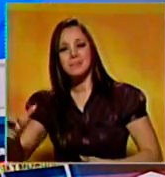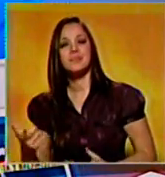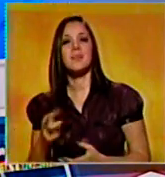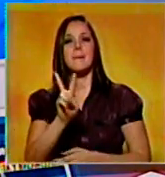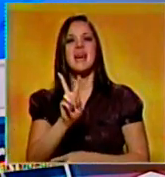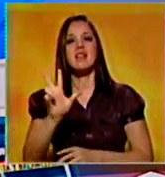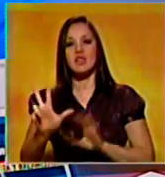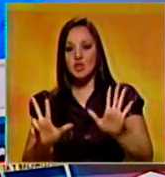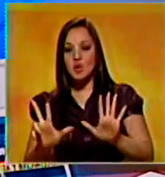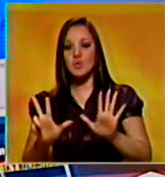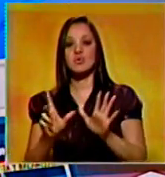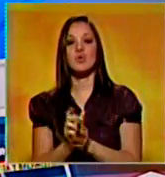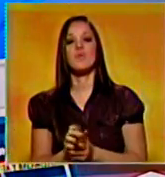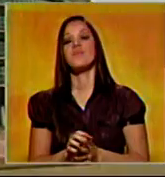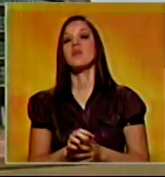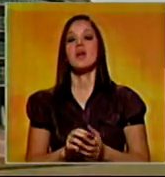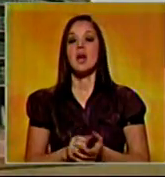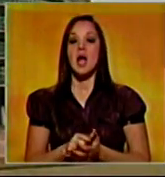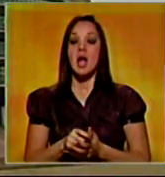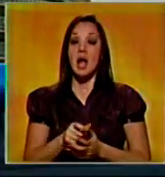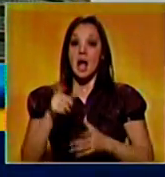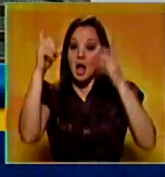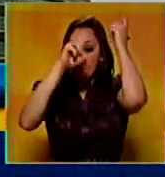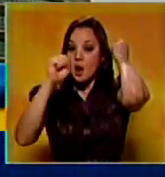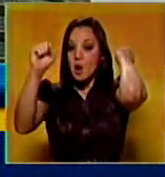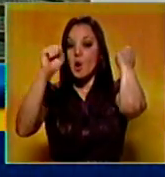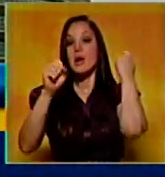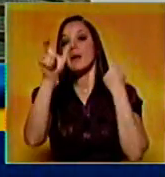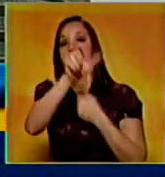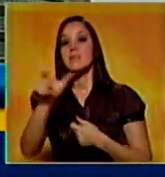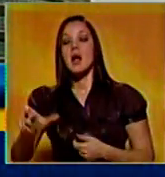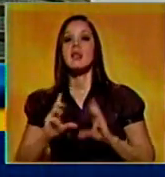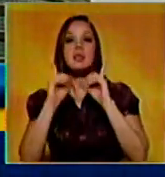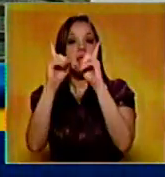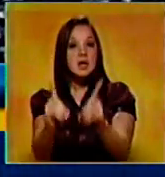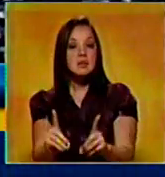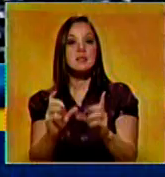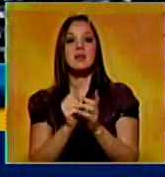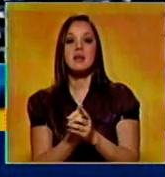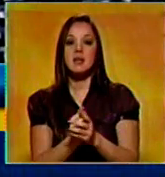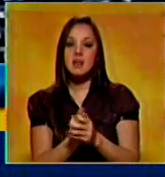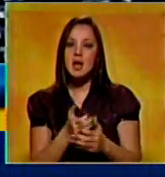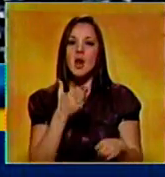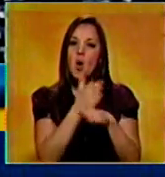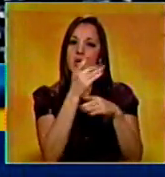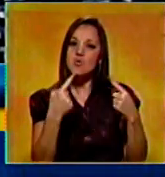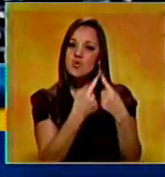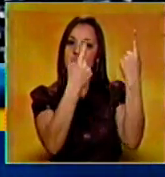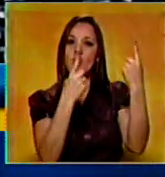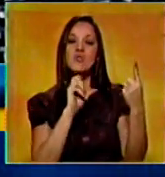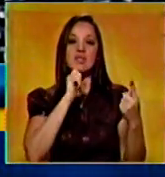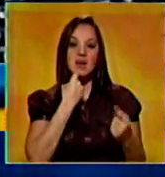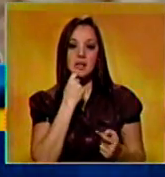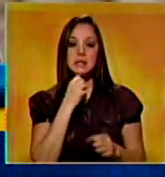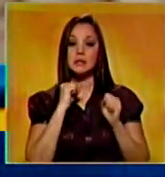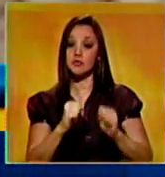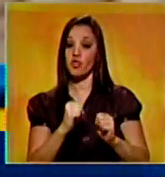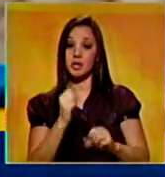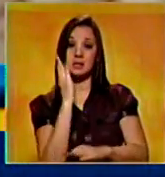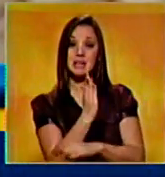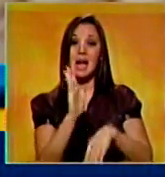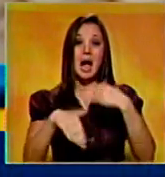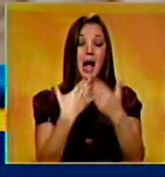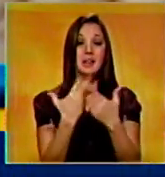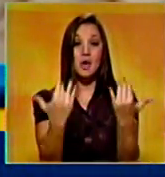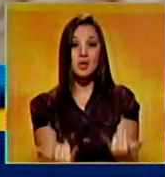la organización en Bruselas. Los embajadores ante la Unión Europea decidieron que las medidas restrictivas contra Moscú, las más duras aprobadas hasta la